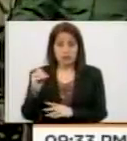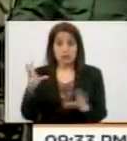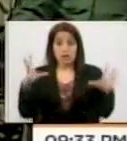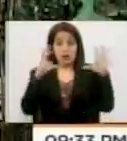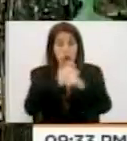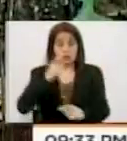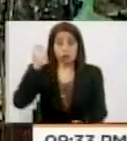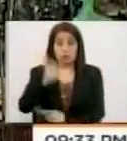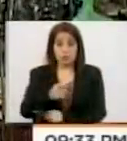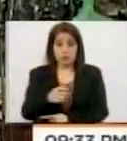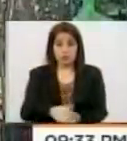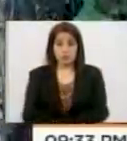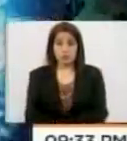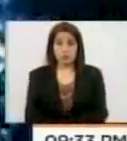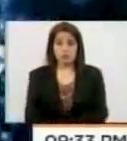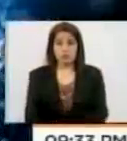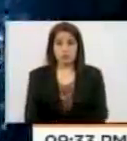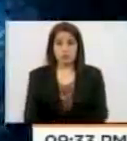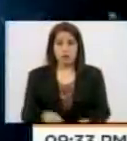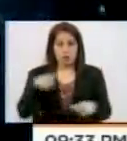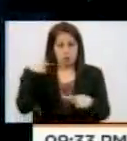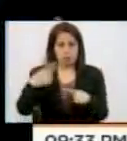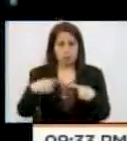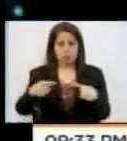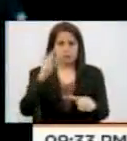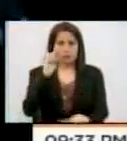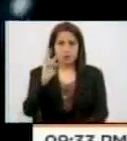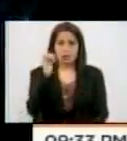mazo. ¡Ruédala!